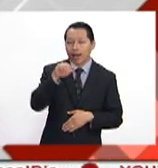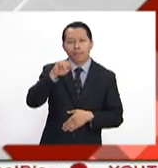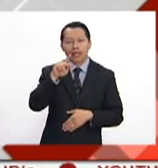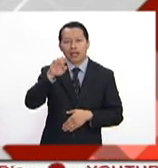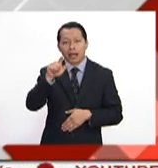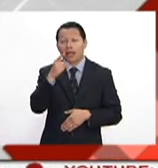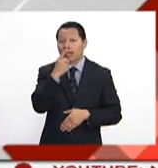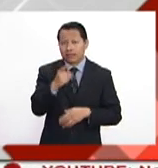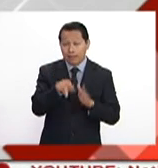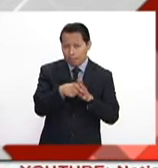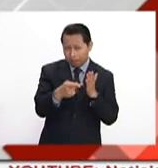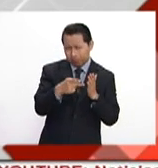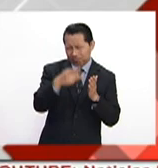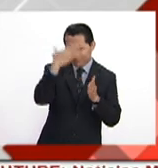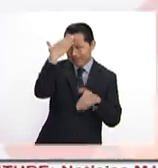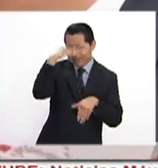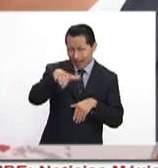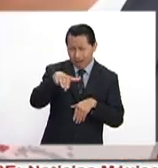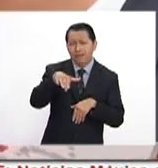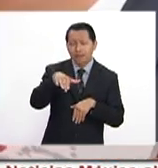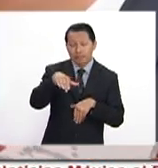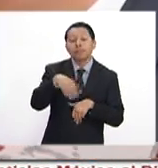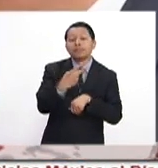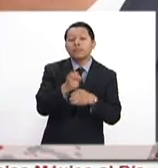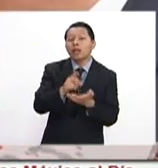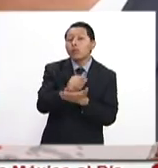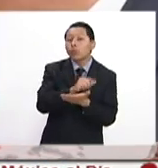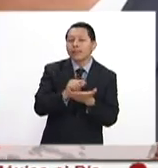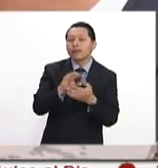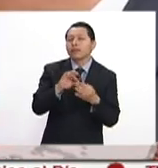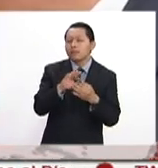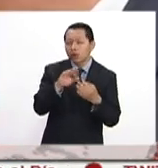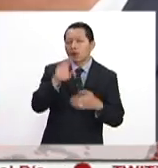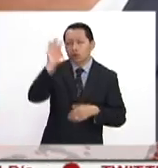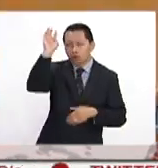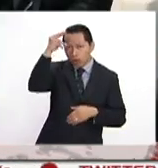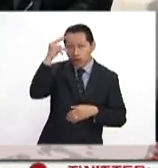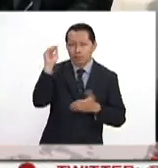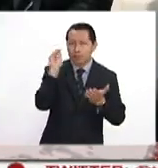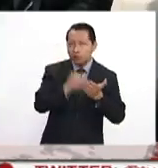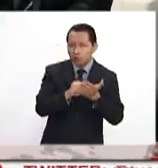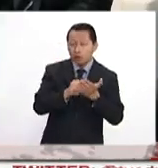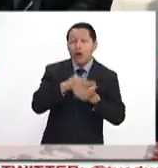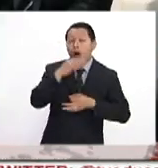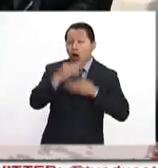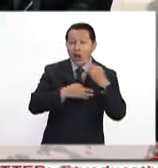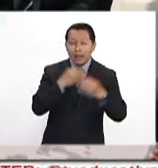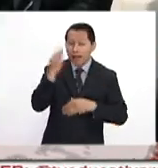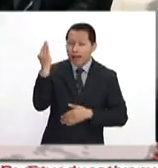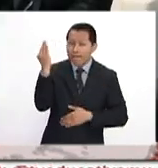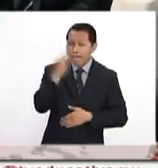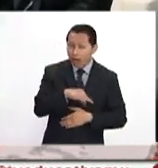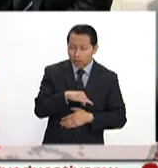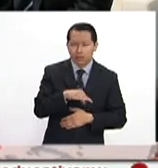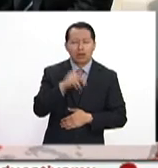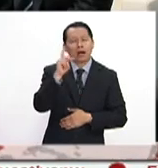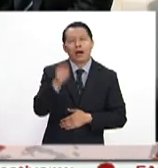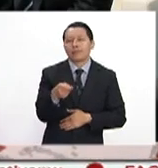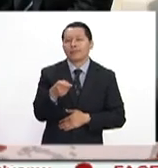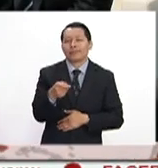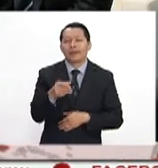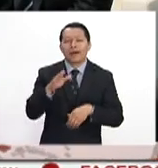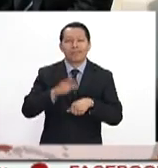la prensa lo sabía. En un segundo tuit, Trump escribió que las noticias falsas o fake news son cada vez